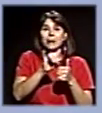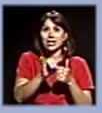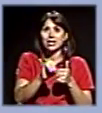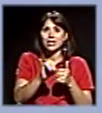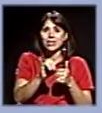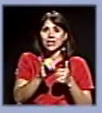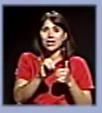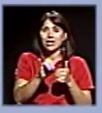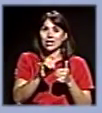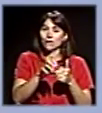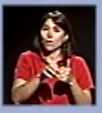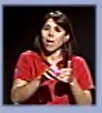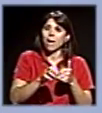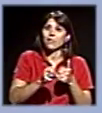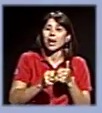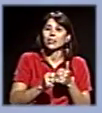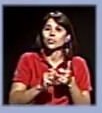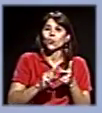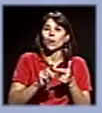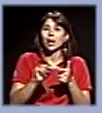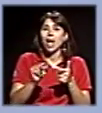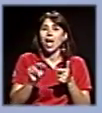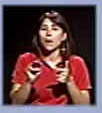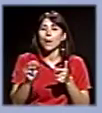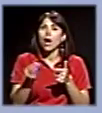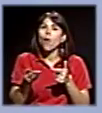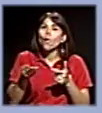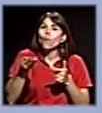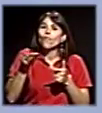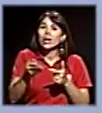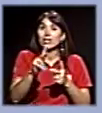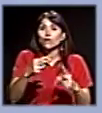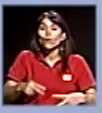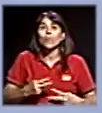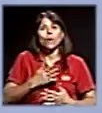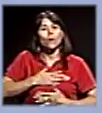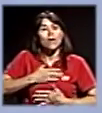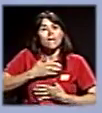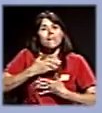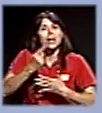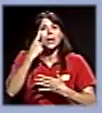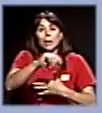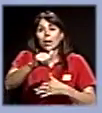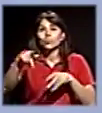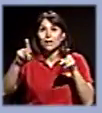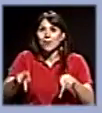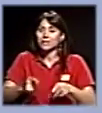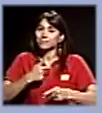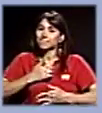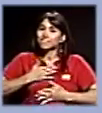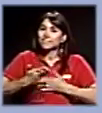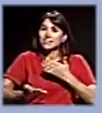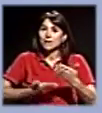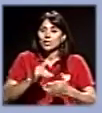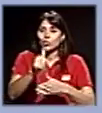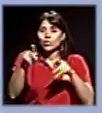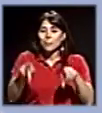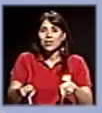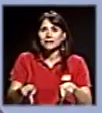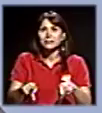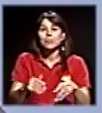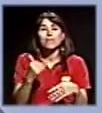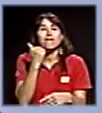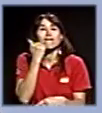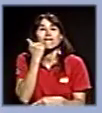ofrenda permanente no hacer de tu vida una ofrenda para los demás estar al servicio de los demás es la forma más fácil de estar